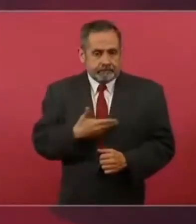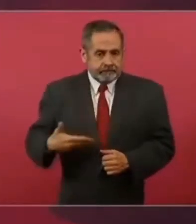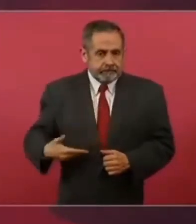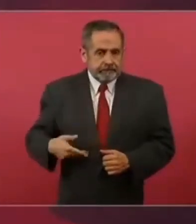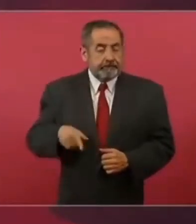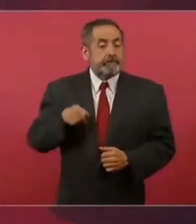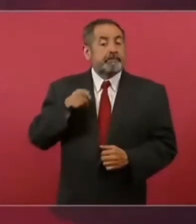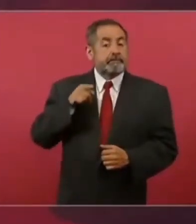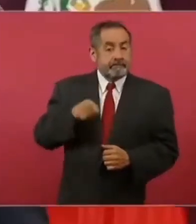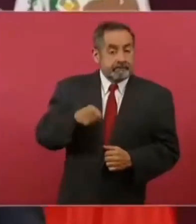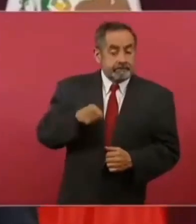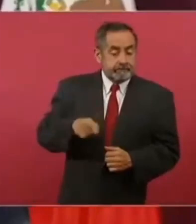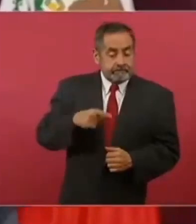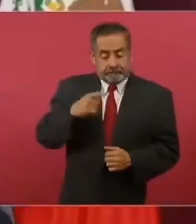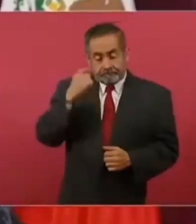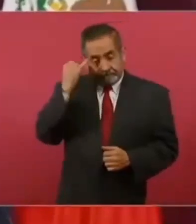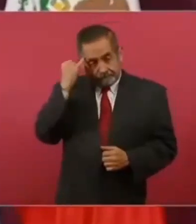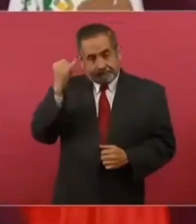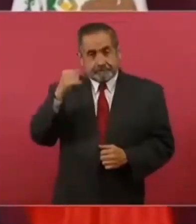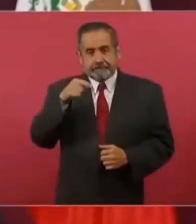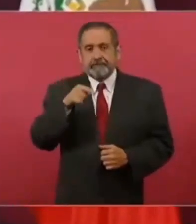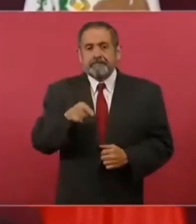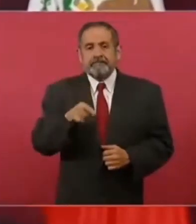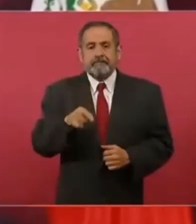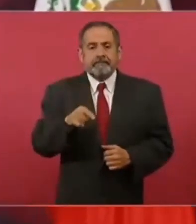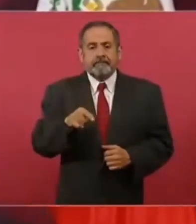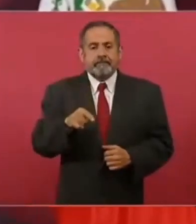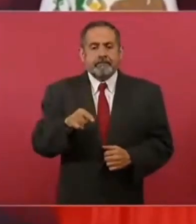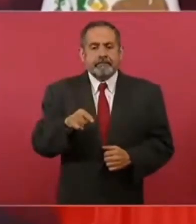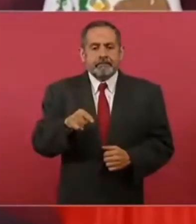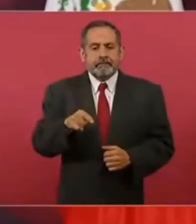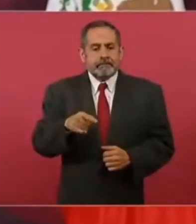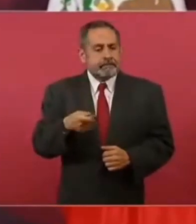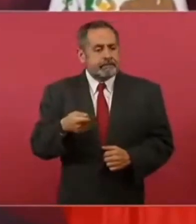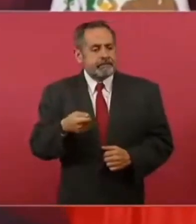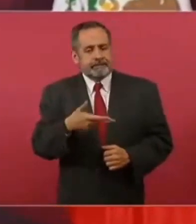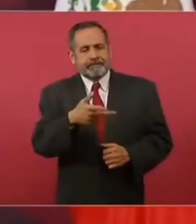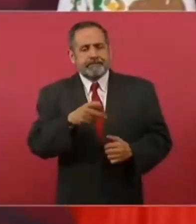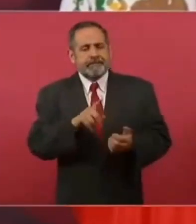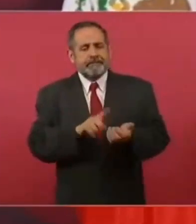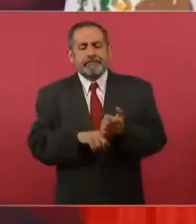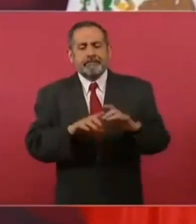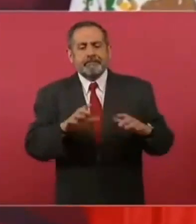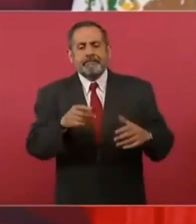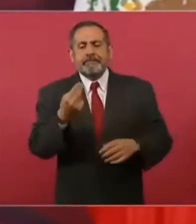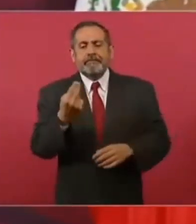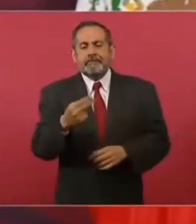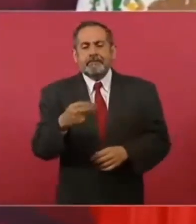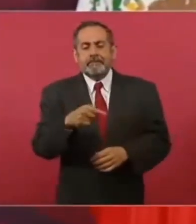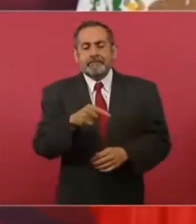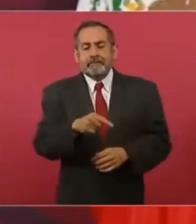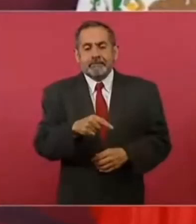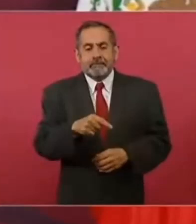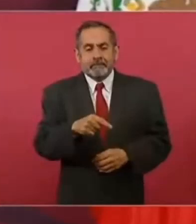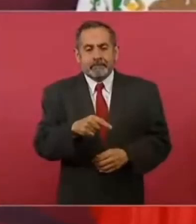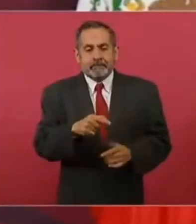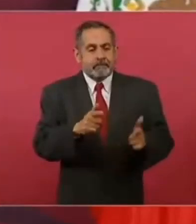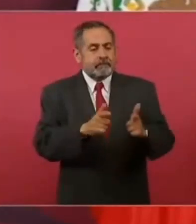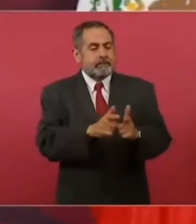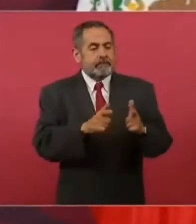constituye lo que llegaron a denominar en su momento el